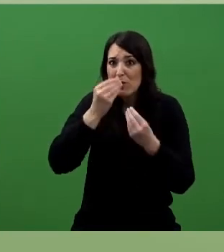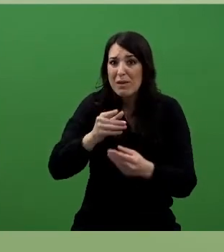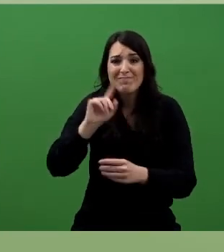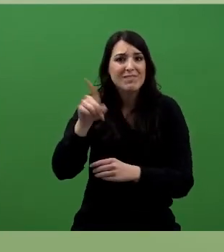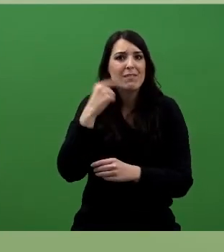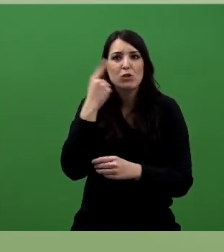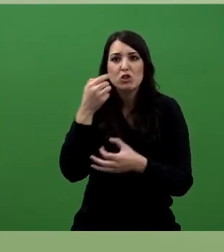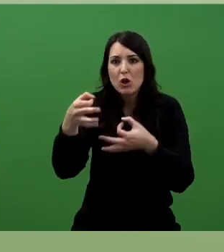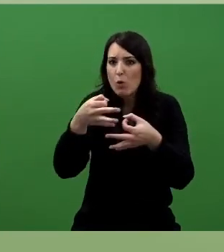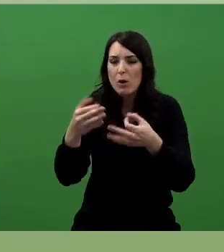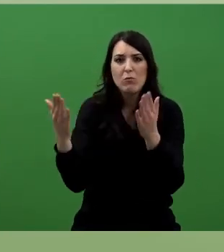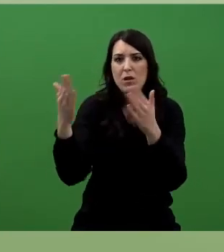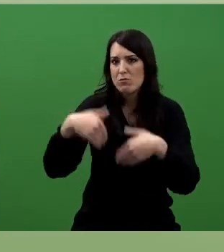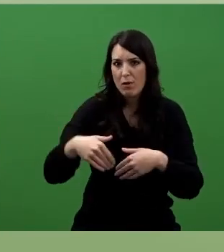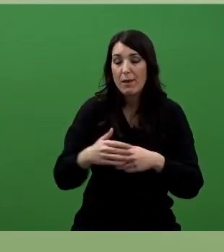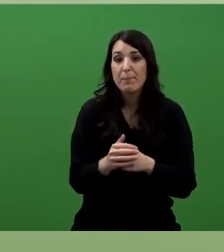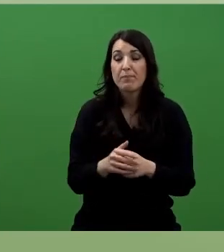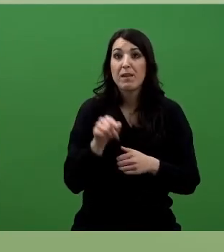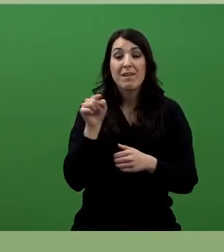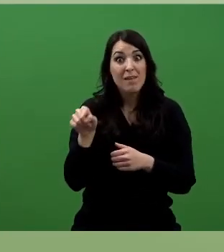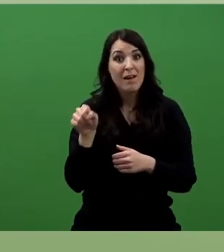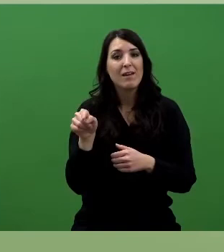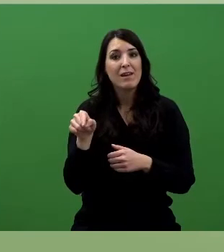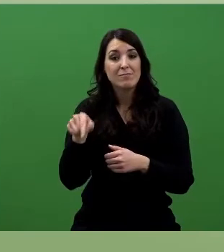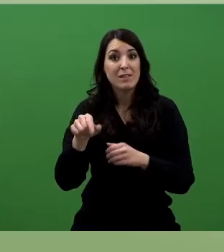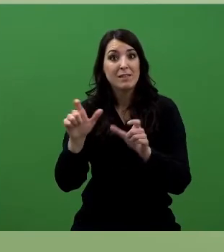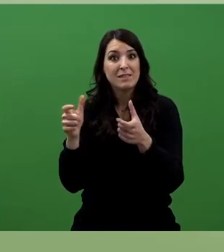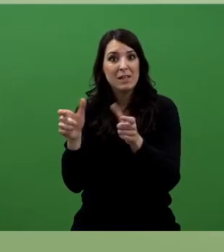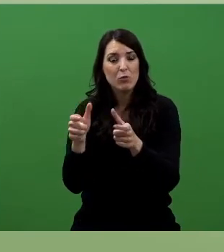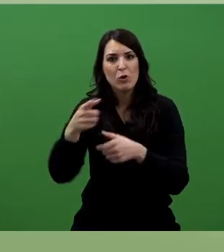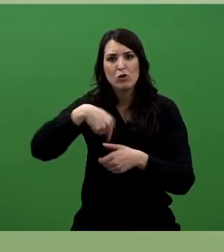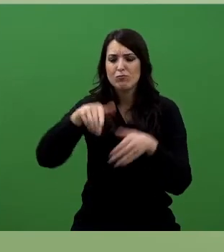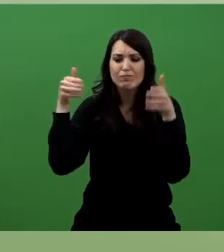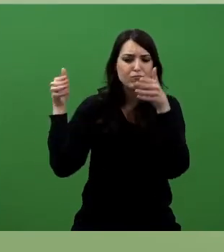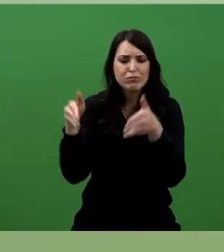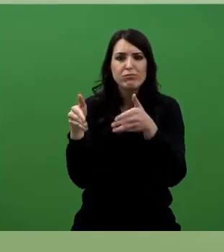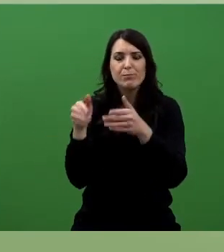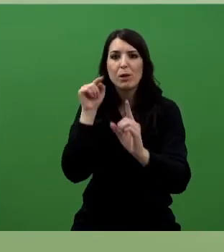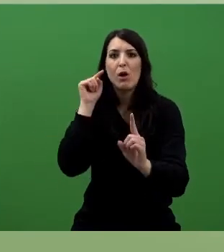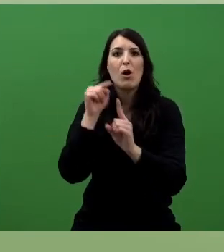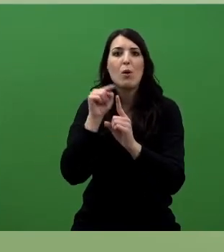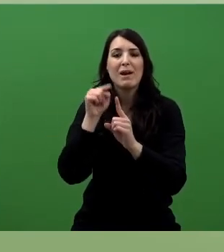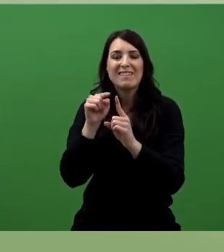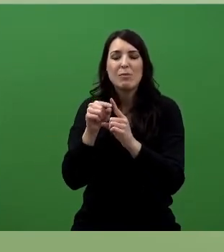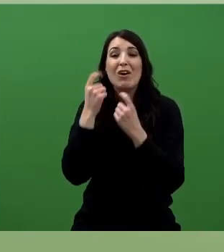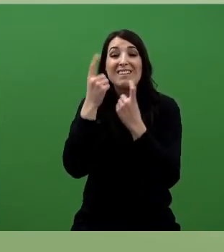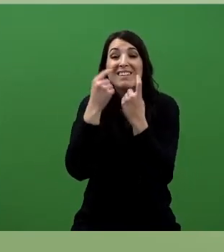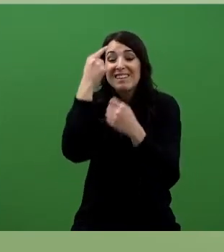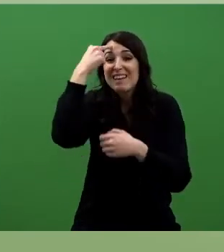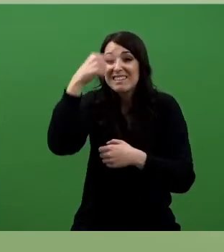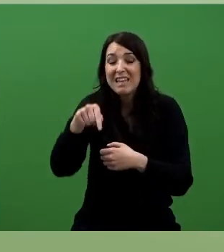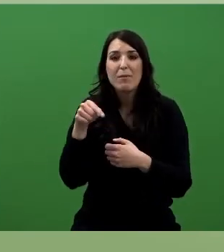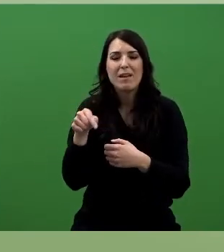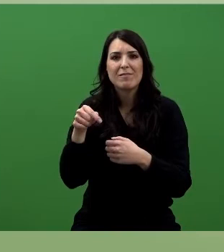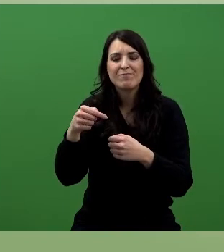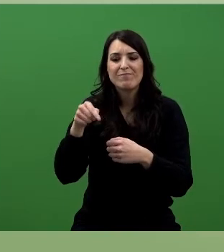molecular. No se conoce ningún gen que los cause. Y aquí es donde vamos a poner toda la carne en el asador para intentar saber